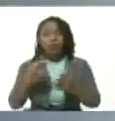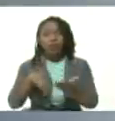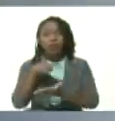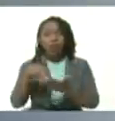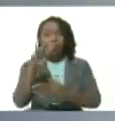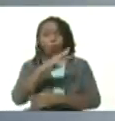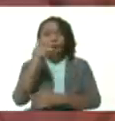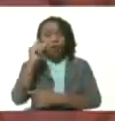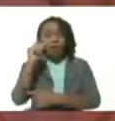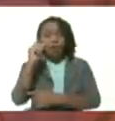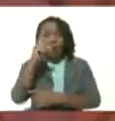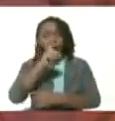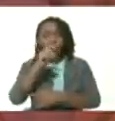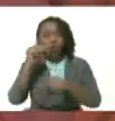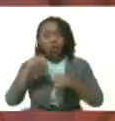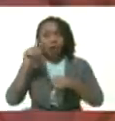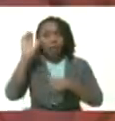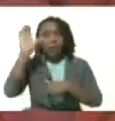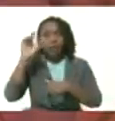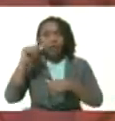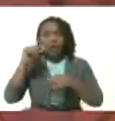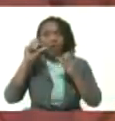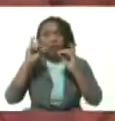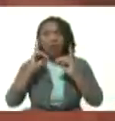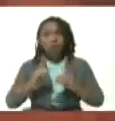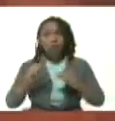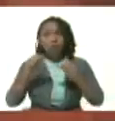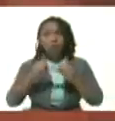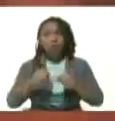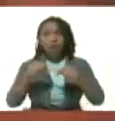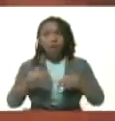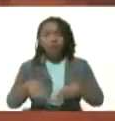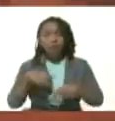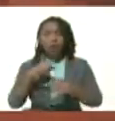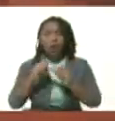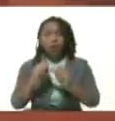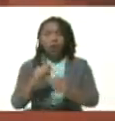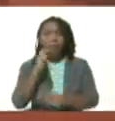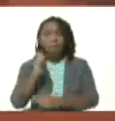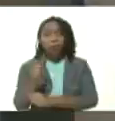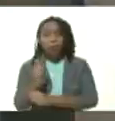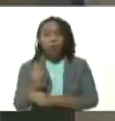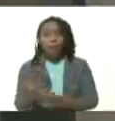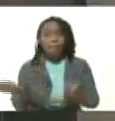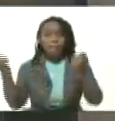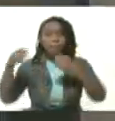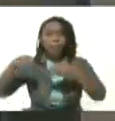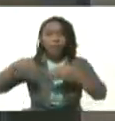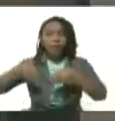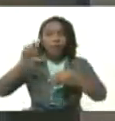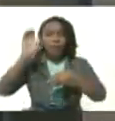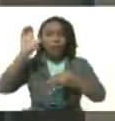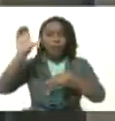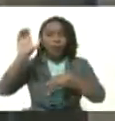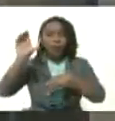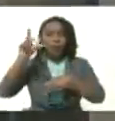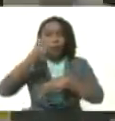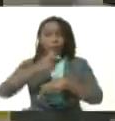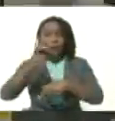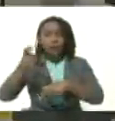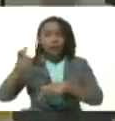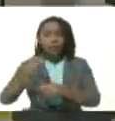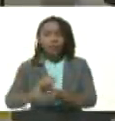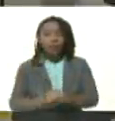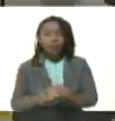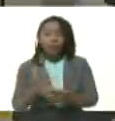país. Esta empresa decidió quedarse, decidió seguir invirtiendo, apostar al país, apostar a su gente,